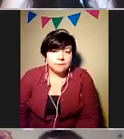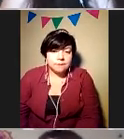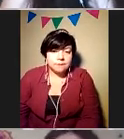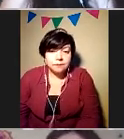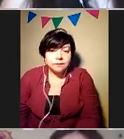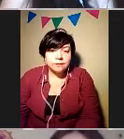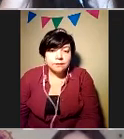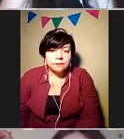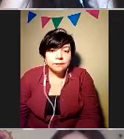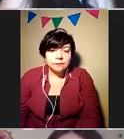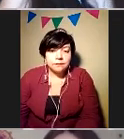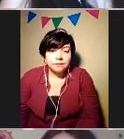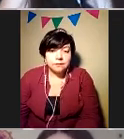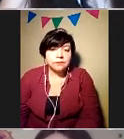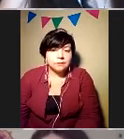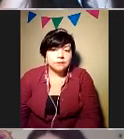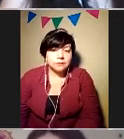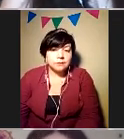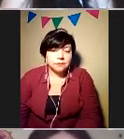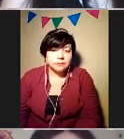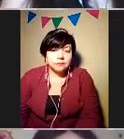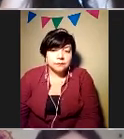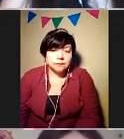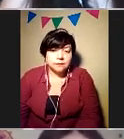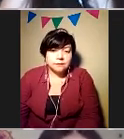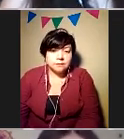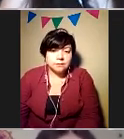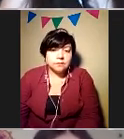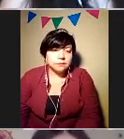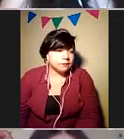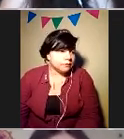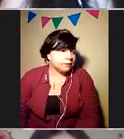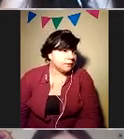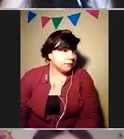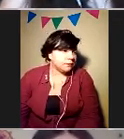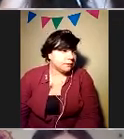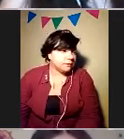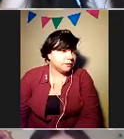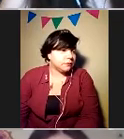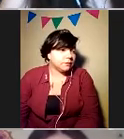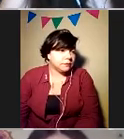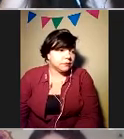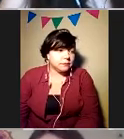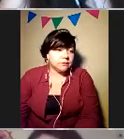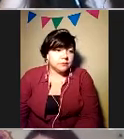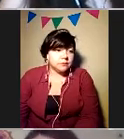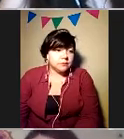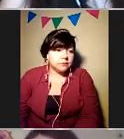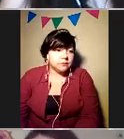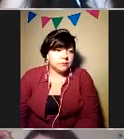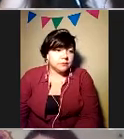creerse superiores tampoco, ser mejores en alguna práctica. Y el otro que dice la amiga en el chat, que si es que las grandes marcas, si es que las grandes tiendas te darán esa